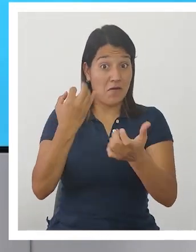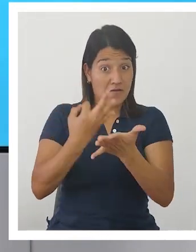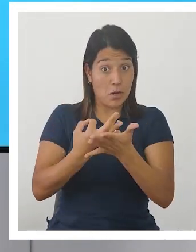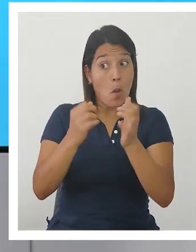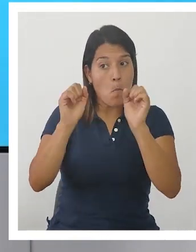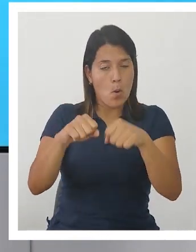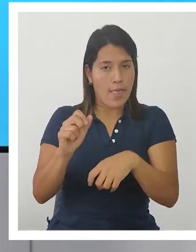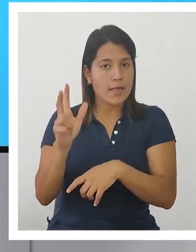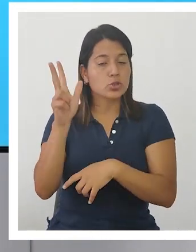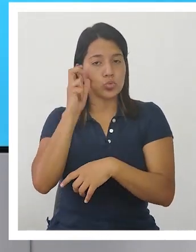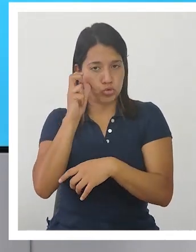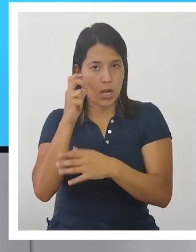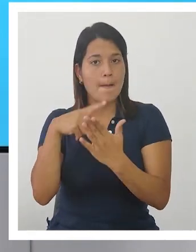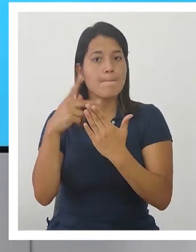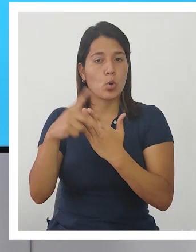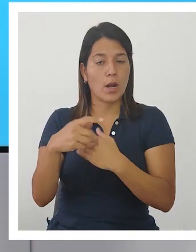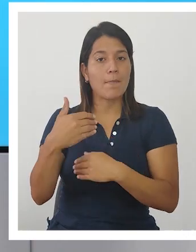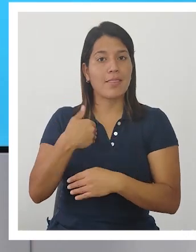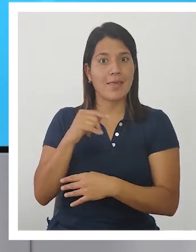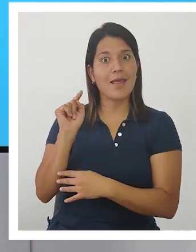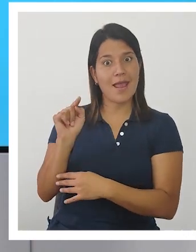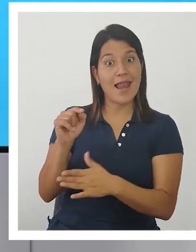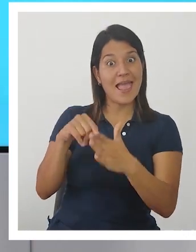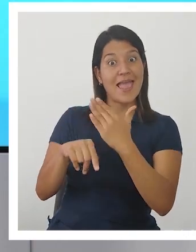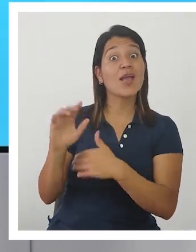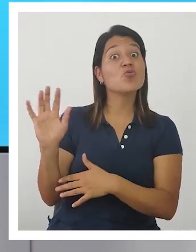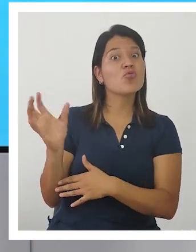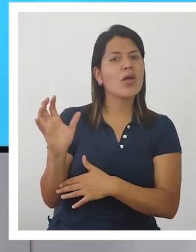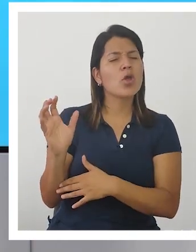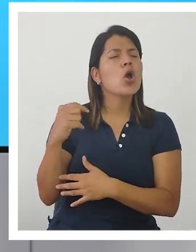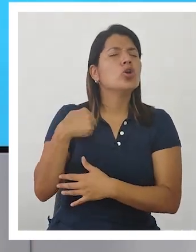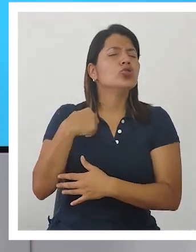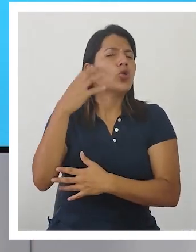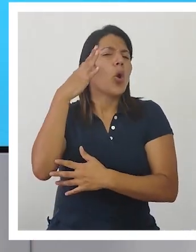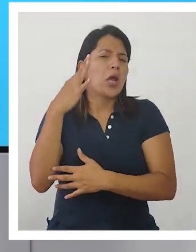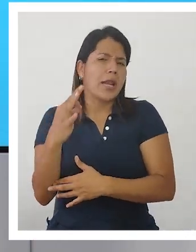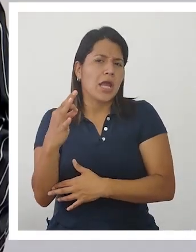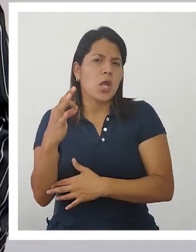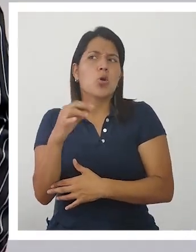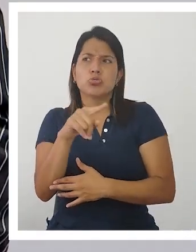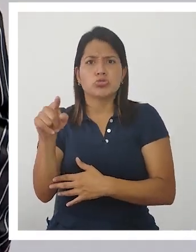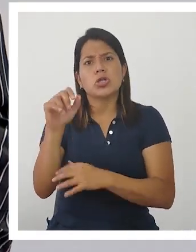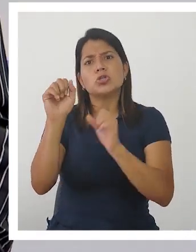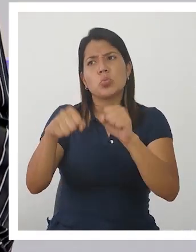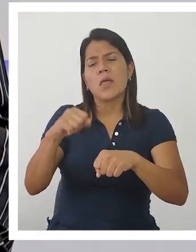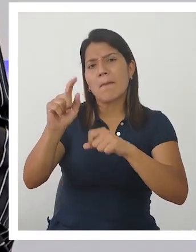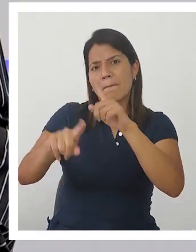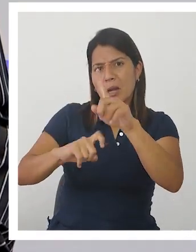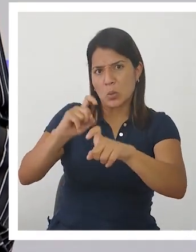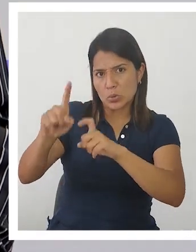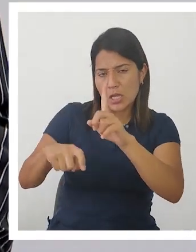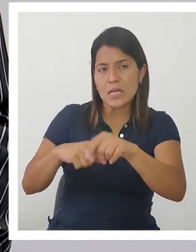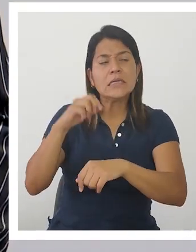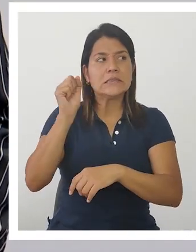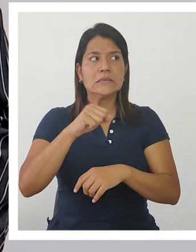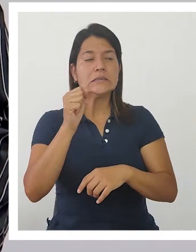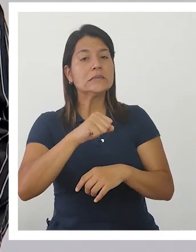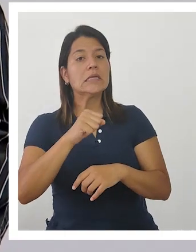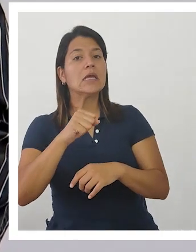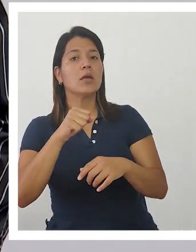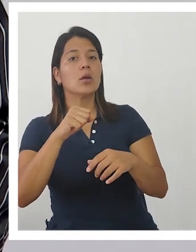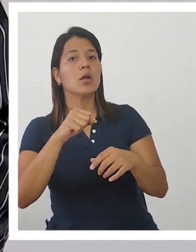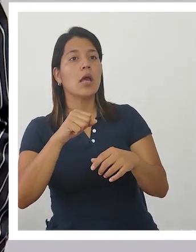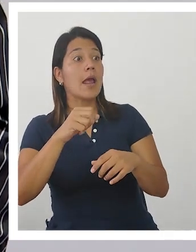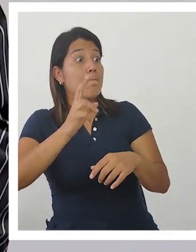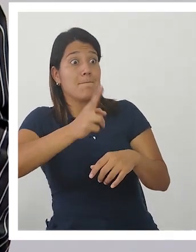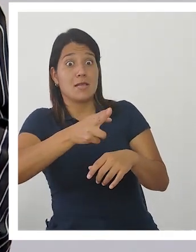Jorge tiene. Ahí yo creo que sí le pueden llamar y hacerle preguntas Claro directas sí. al teléfono, ¿verdad? Ahí estamos al aire en cabina y estamos todos los miércoles a las